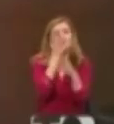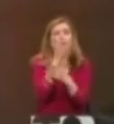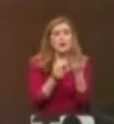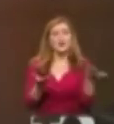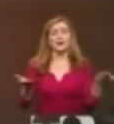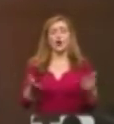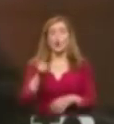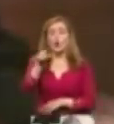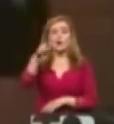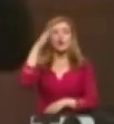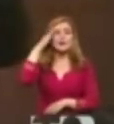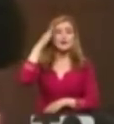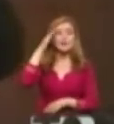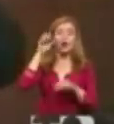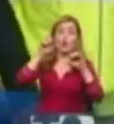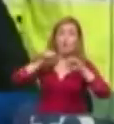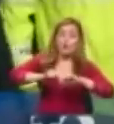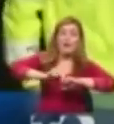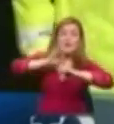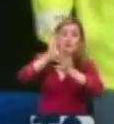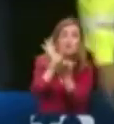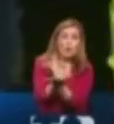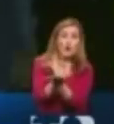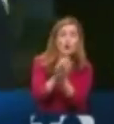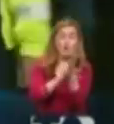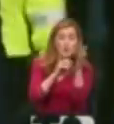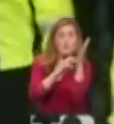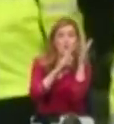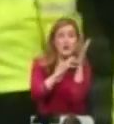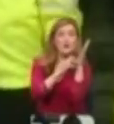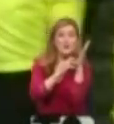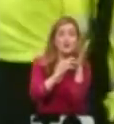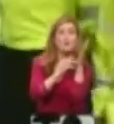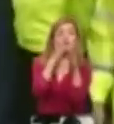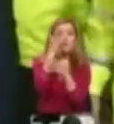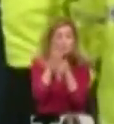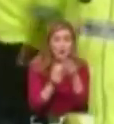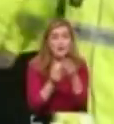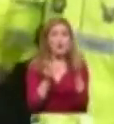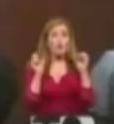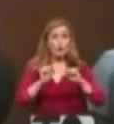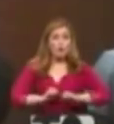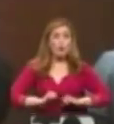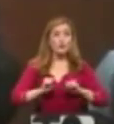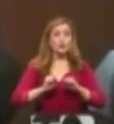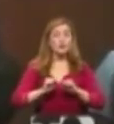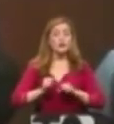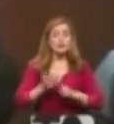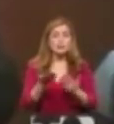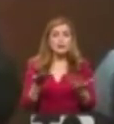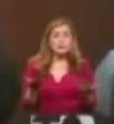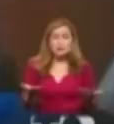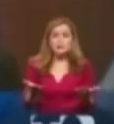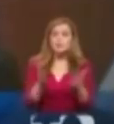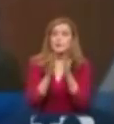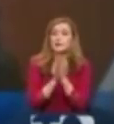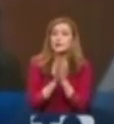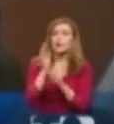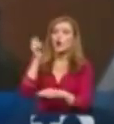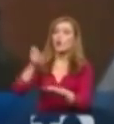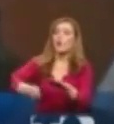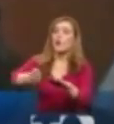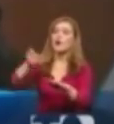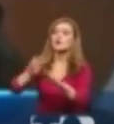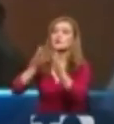de la existencia de un posible testimonio que podía cambiar el rumbo del caso del señor Alvarado, no solicitó al